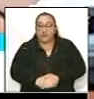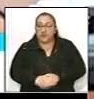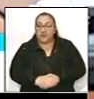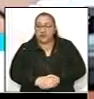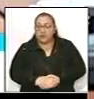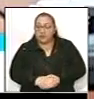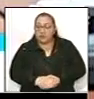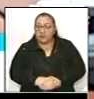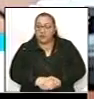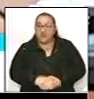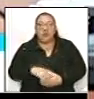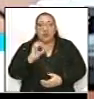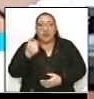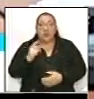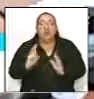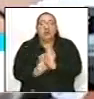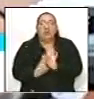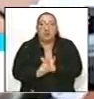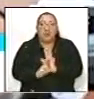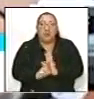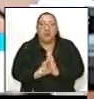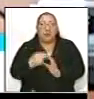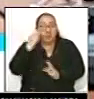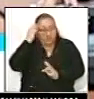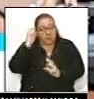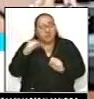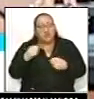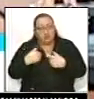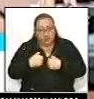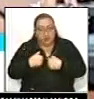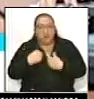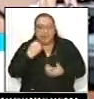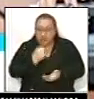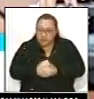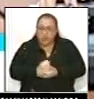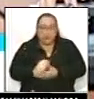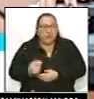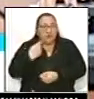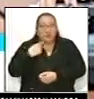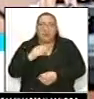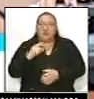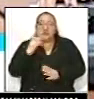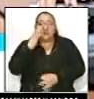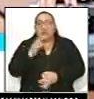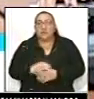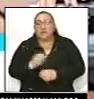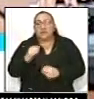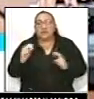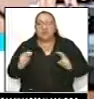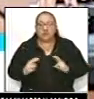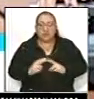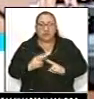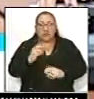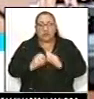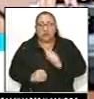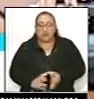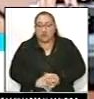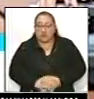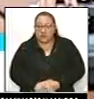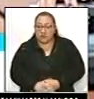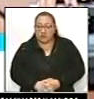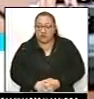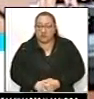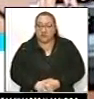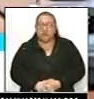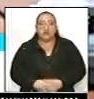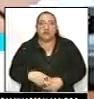Yo creo que esta es una voluntad política que sí contamos y apostamos, y no perdemos la fe que vamos a encontrar una reparación digna para